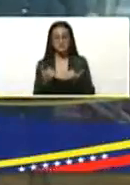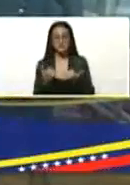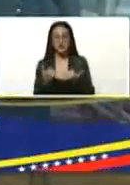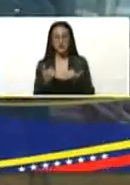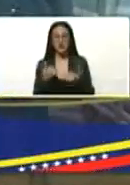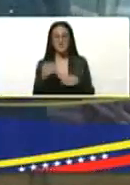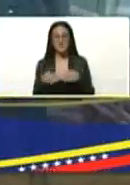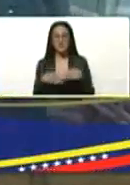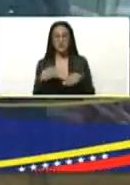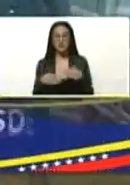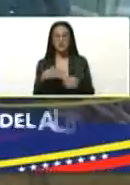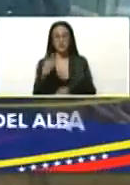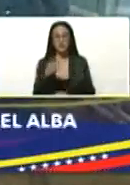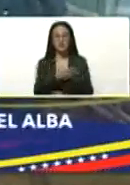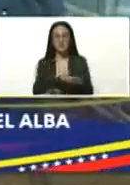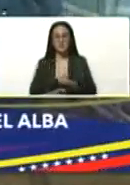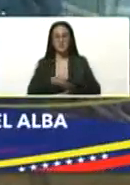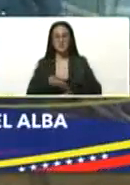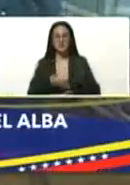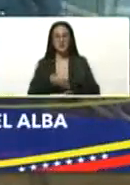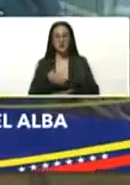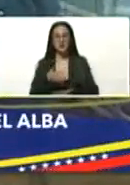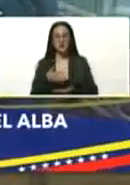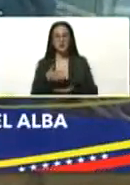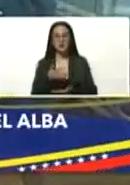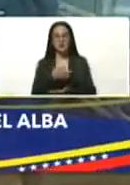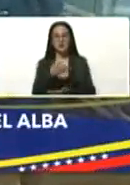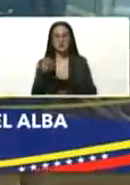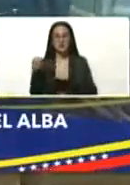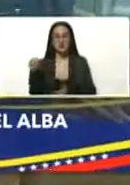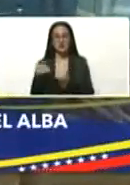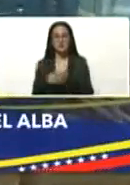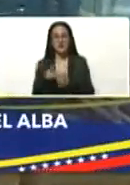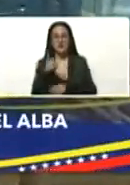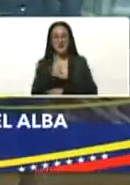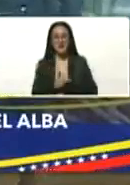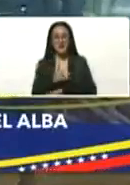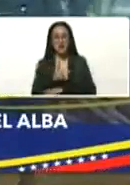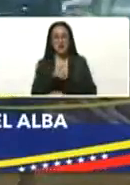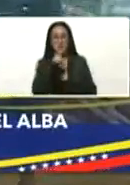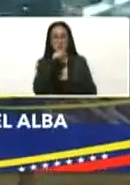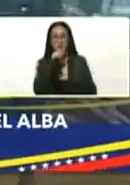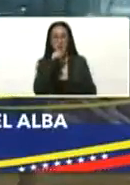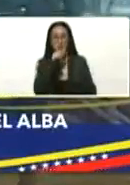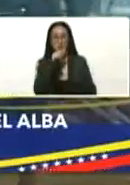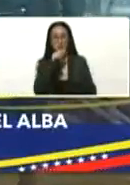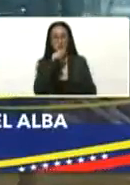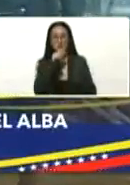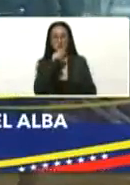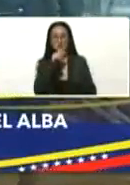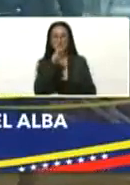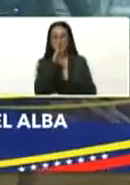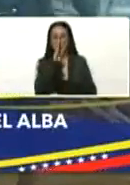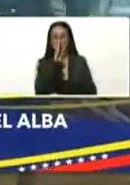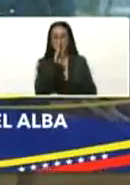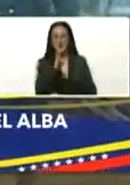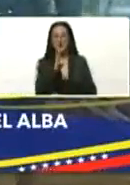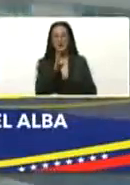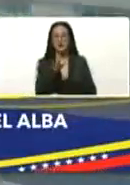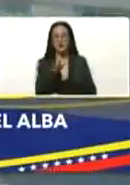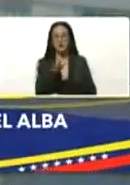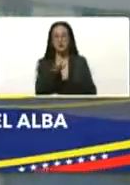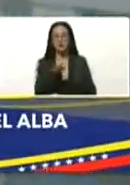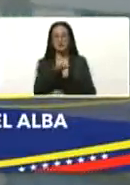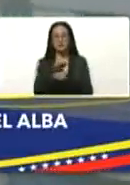produciendo 4.400.000 kilos de pollo beneficiado, el cual va directamente a nuestro pueblo